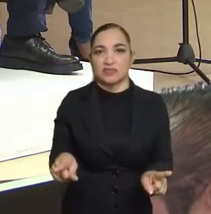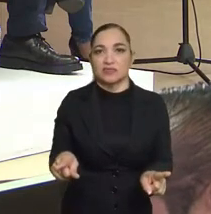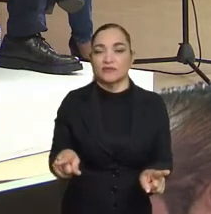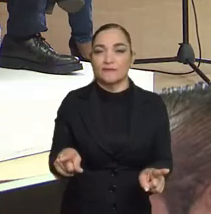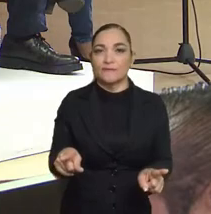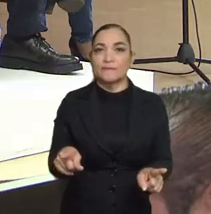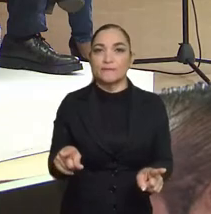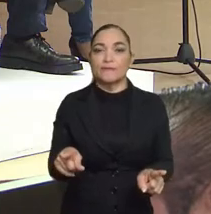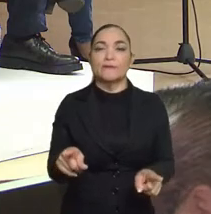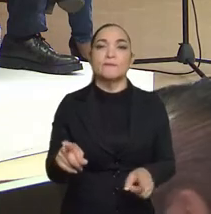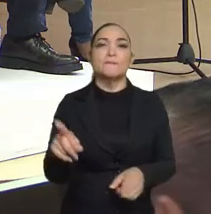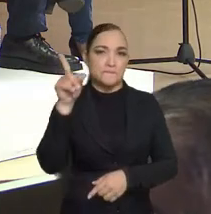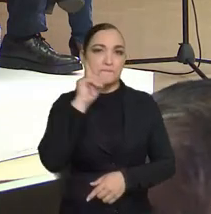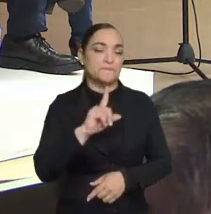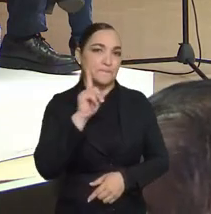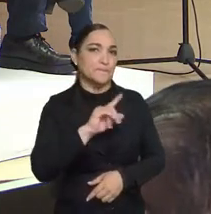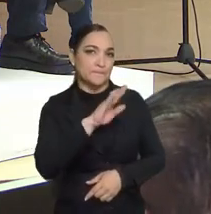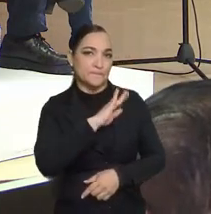en otras…